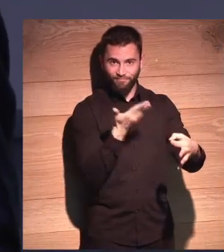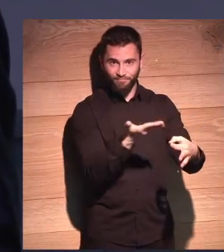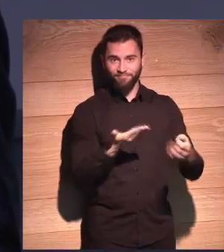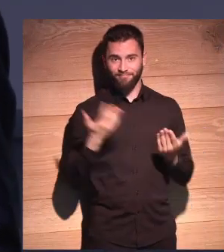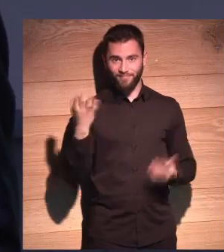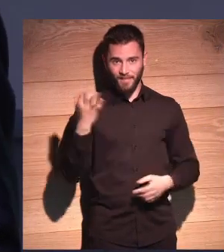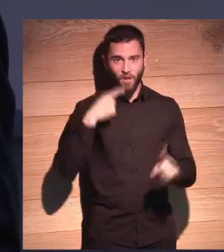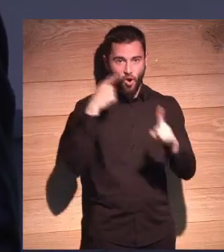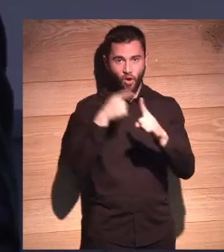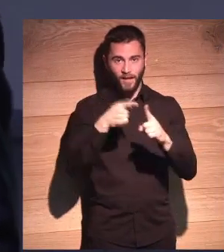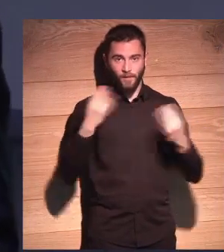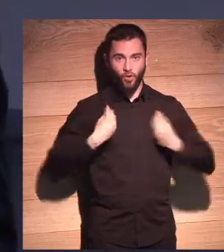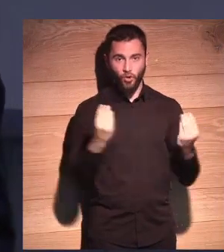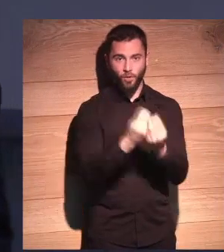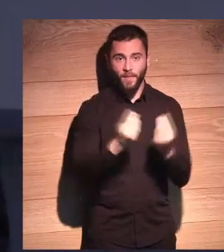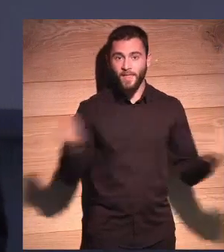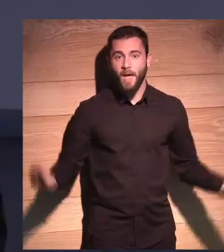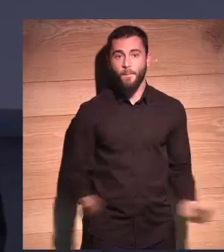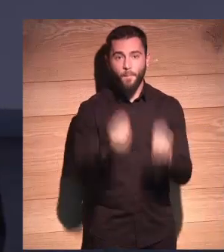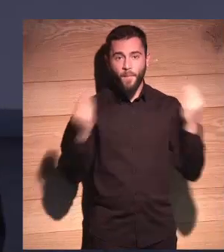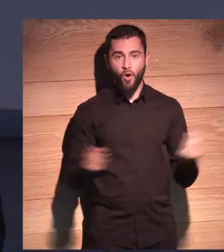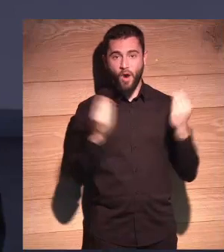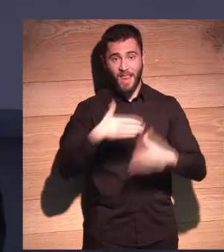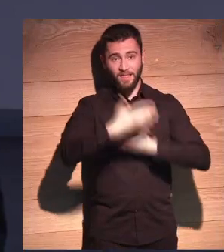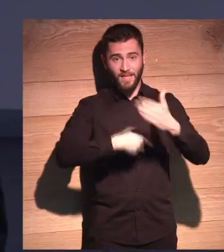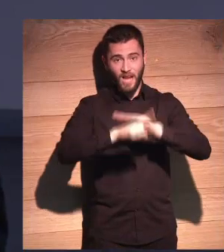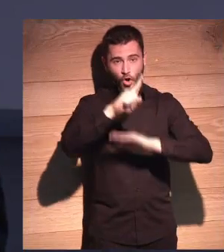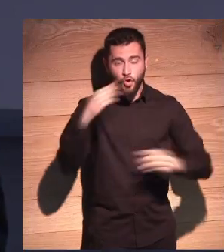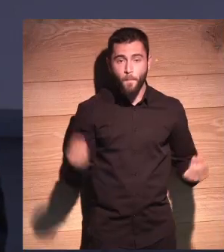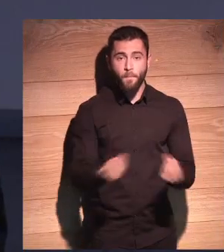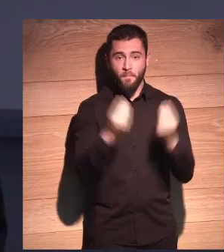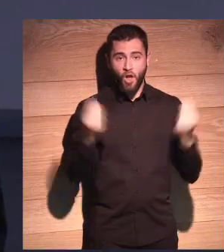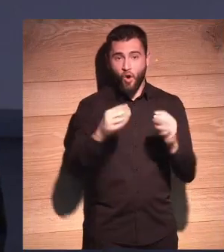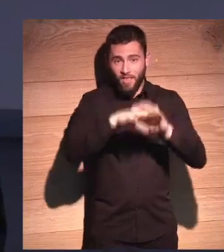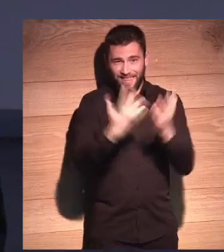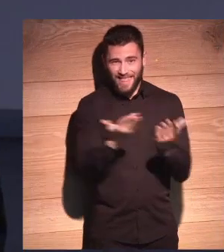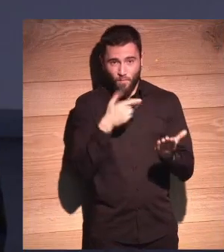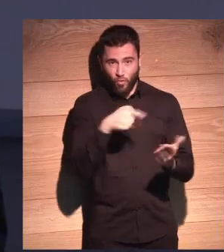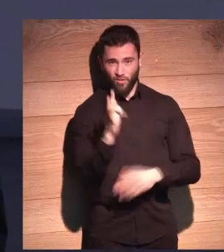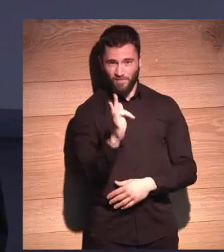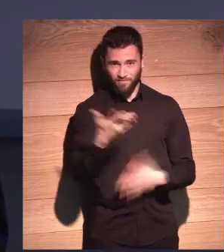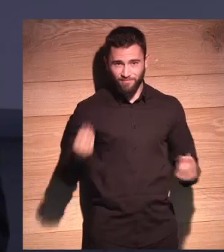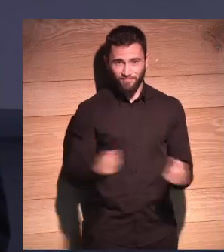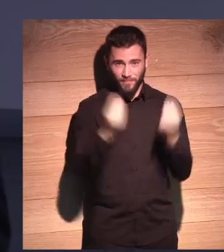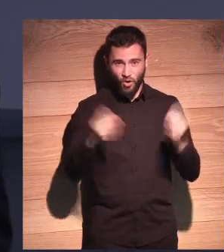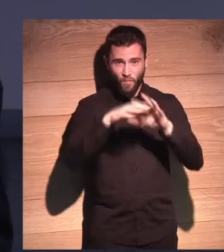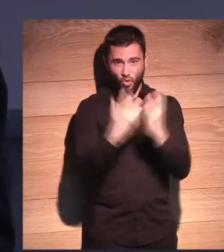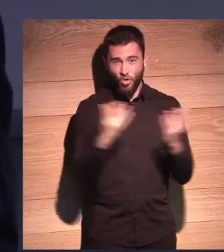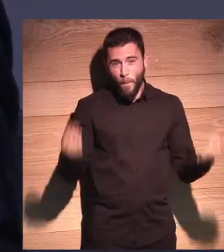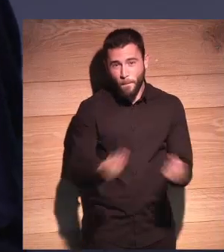para mejorar la convivencia y mejorar el desarrollo de la humanidad y hacer un mundo